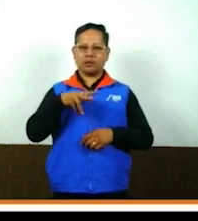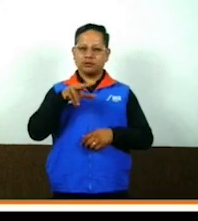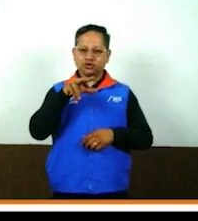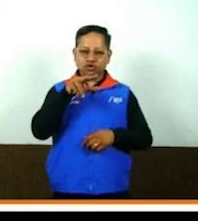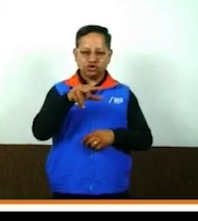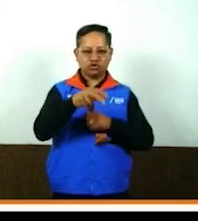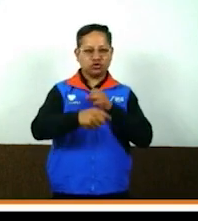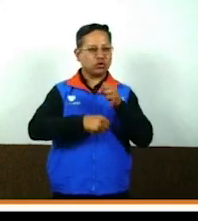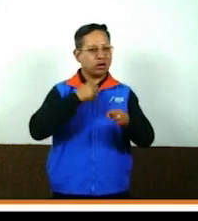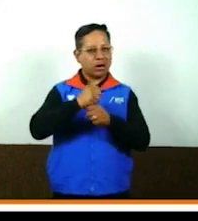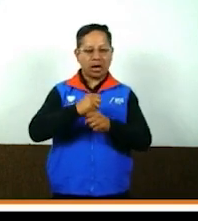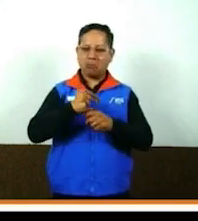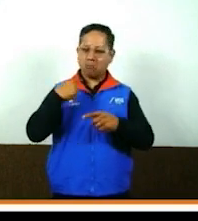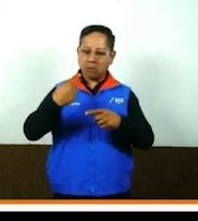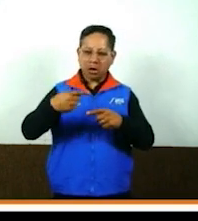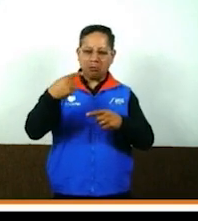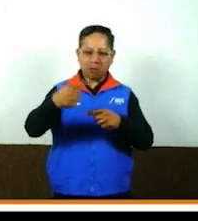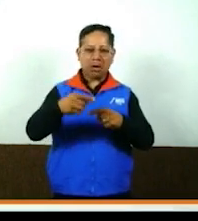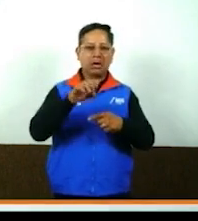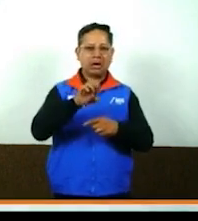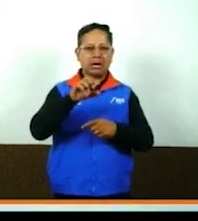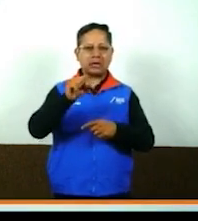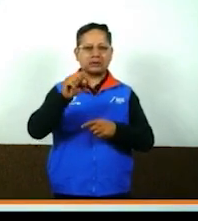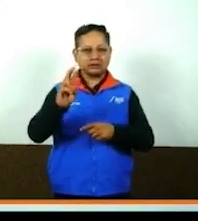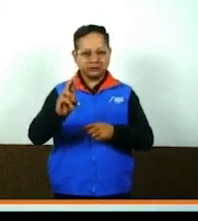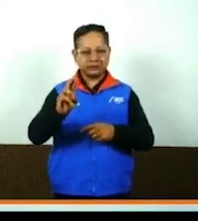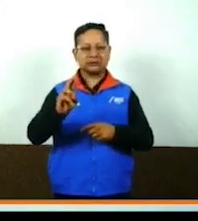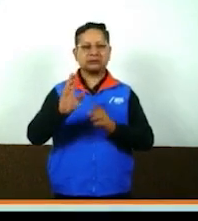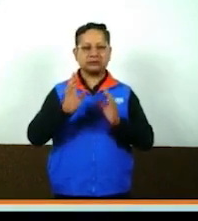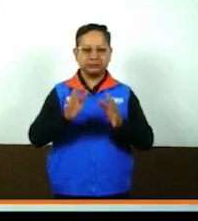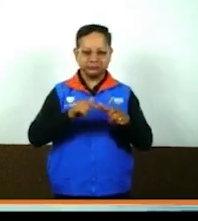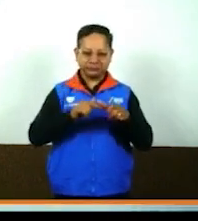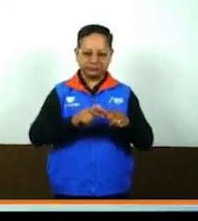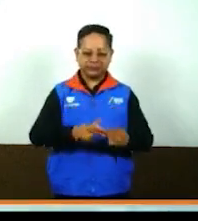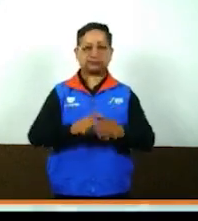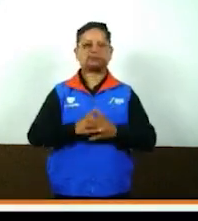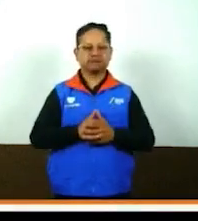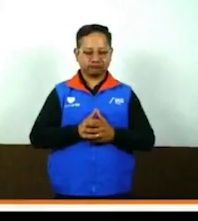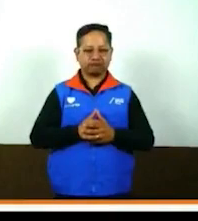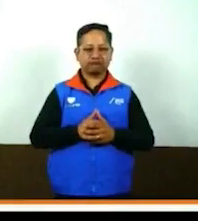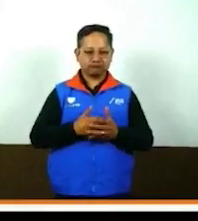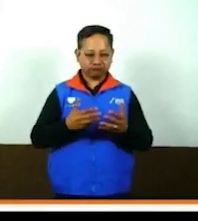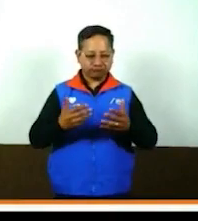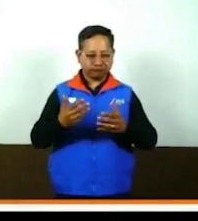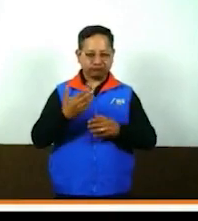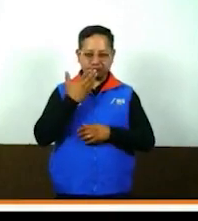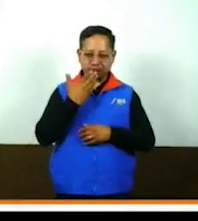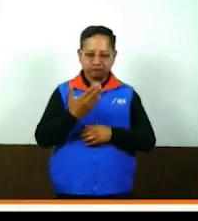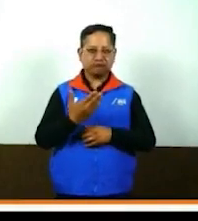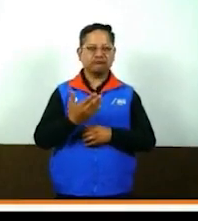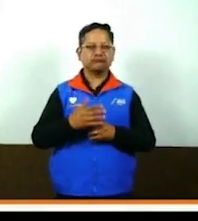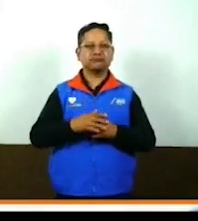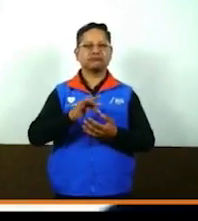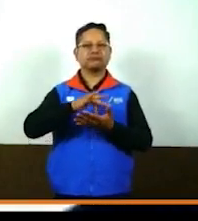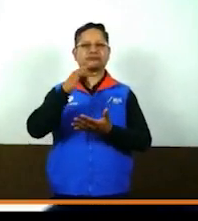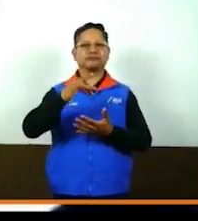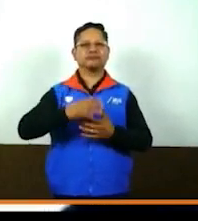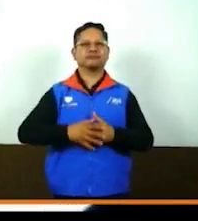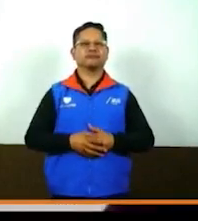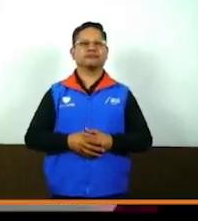18 años consecutivos recibimos el premio de empresa socialmente responsable, comprometidos con la responsabilidad social. Gracias.